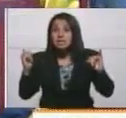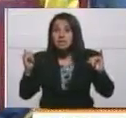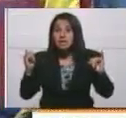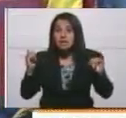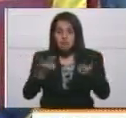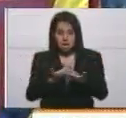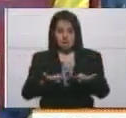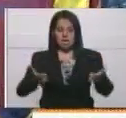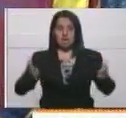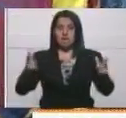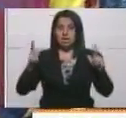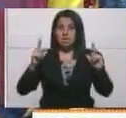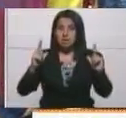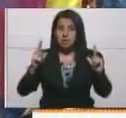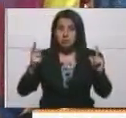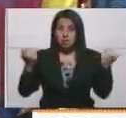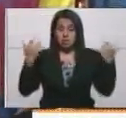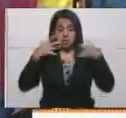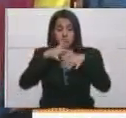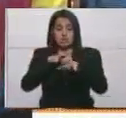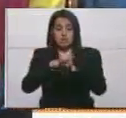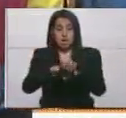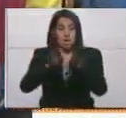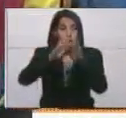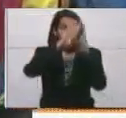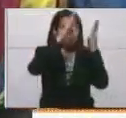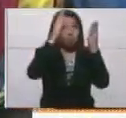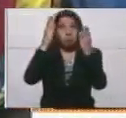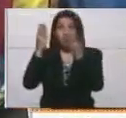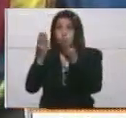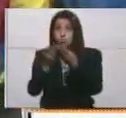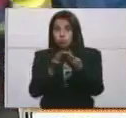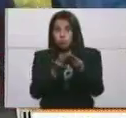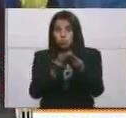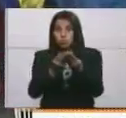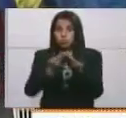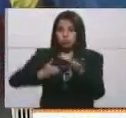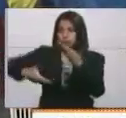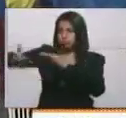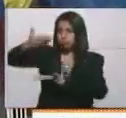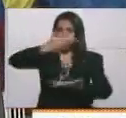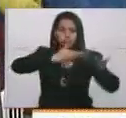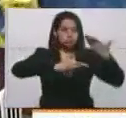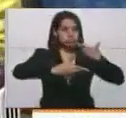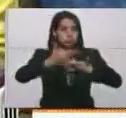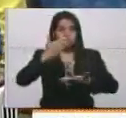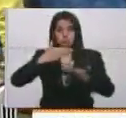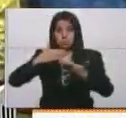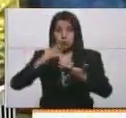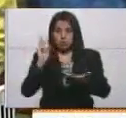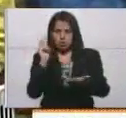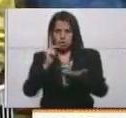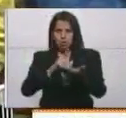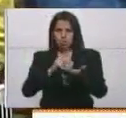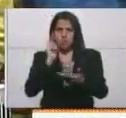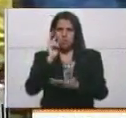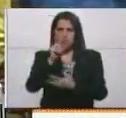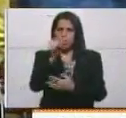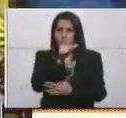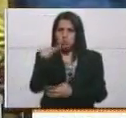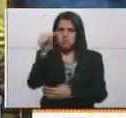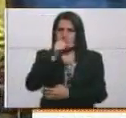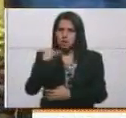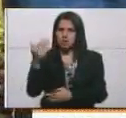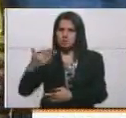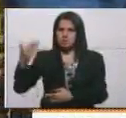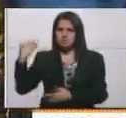independiente, integrada al resto del mundo emergente, ¿no? Yo estuve, como ustedes vieron, hace una semana,